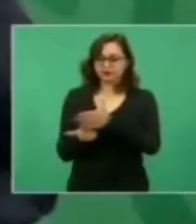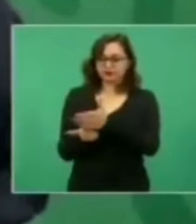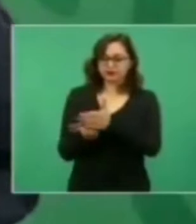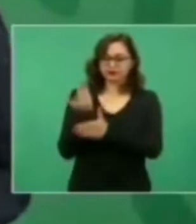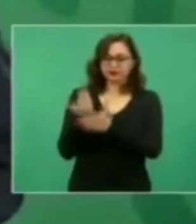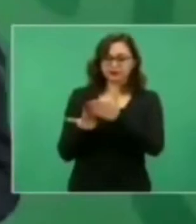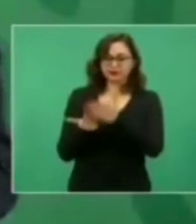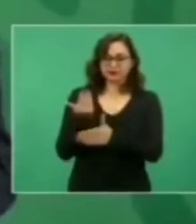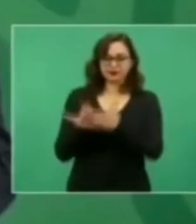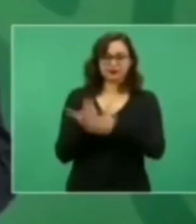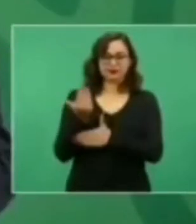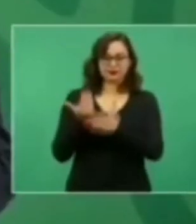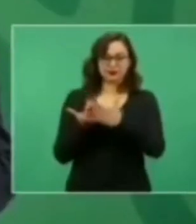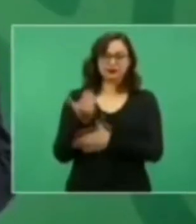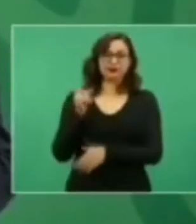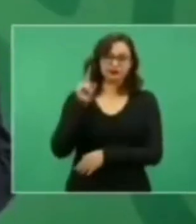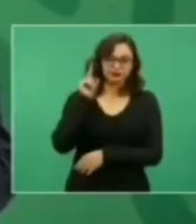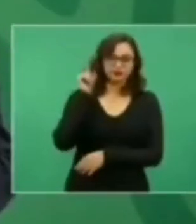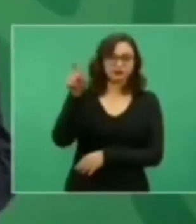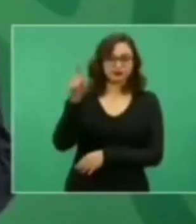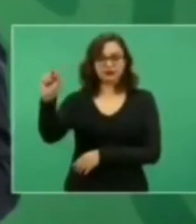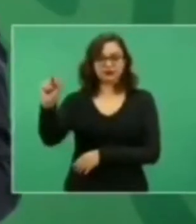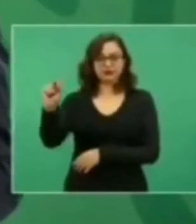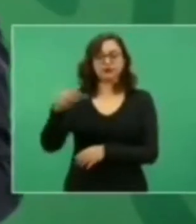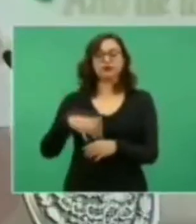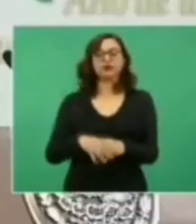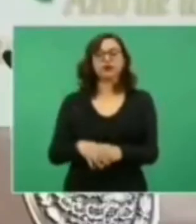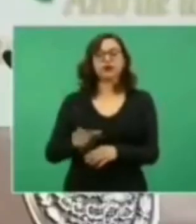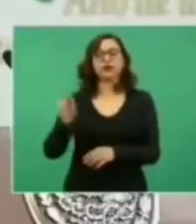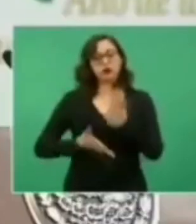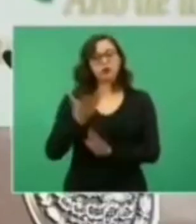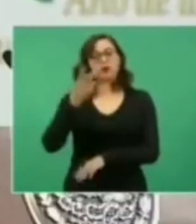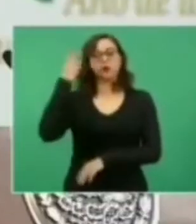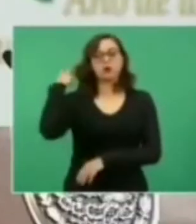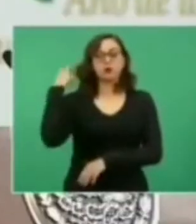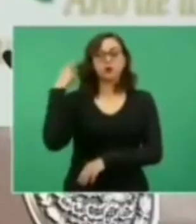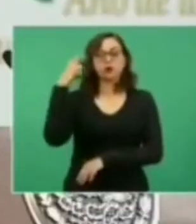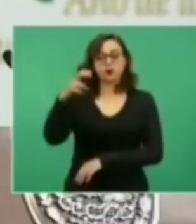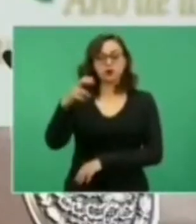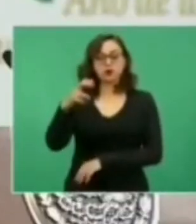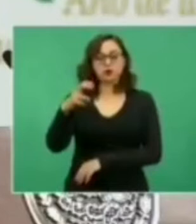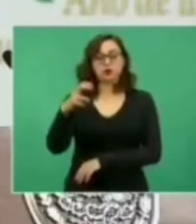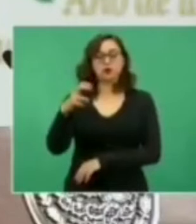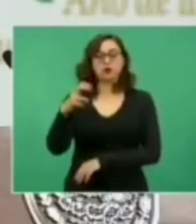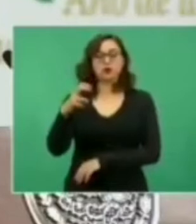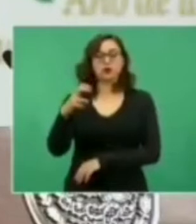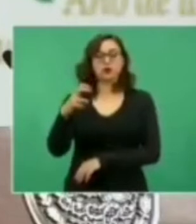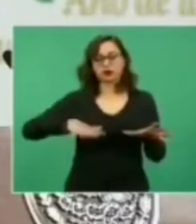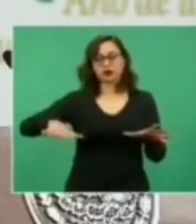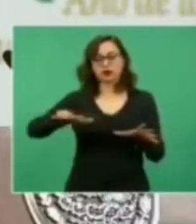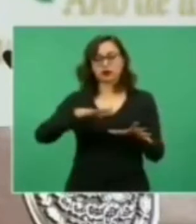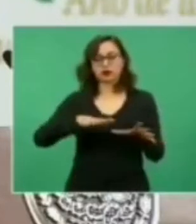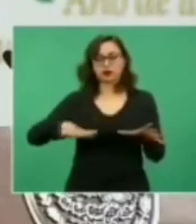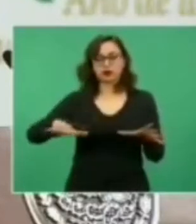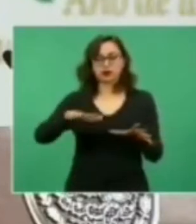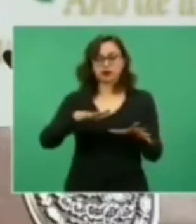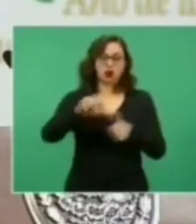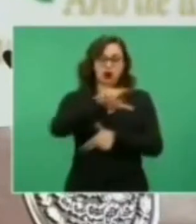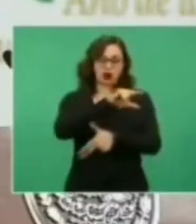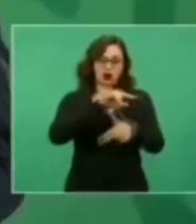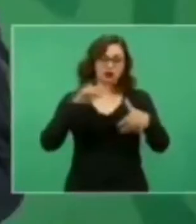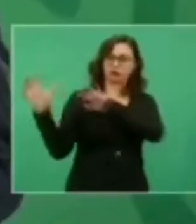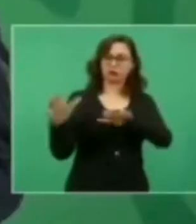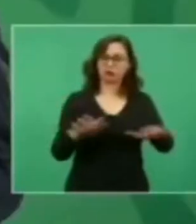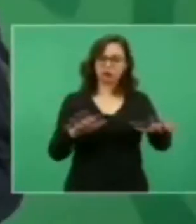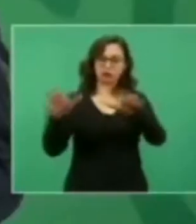presencia en Huauchinango. El sábado es gira por la zona afectada por el huracán